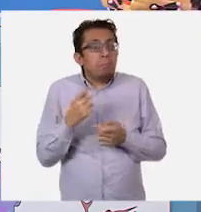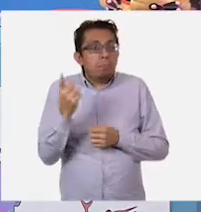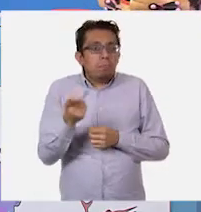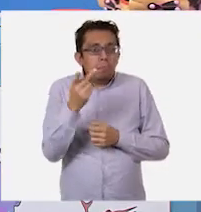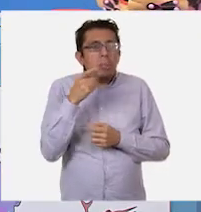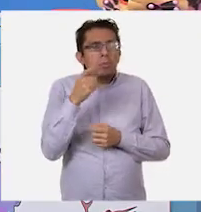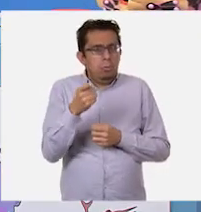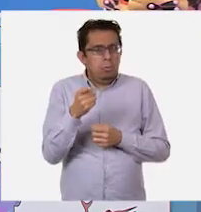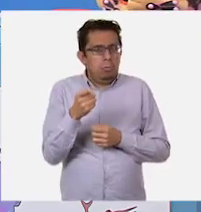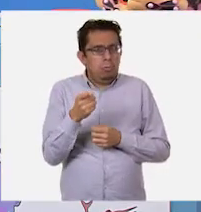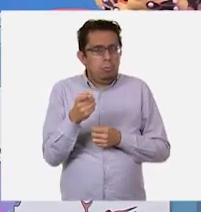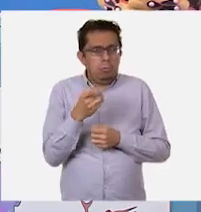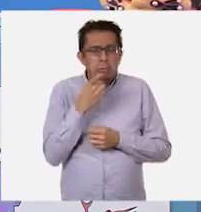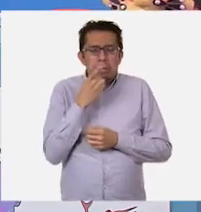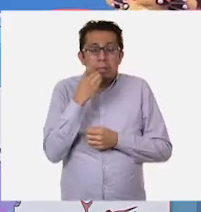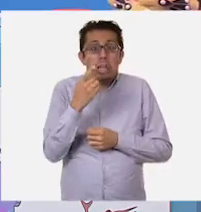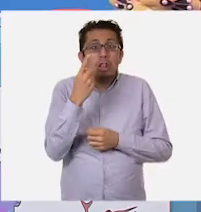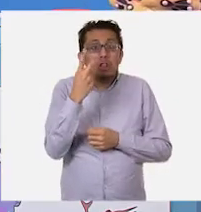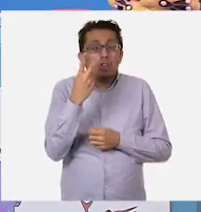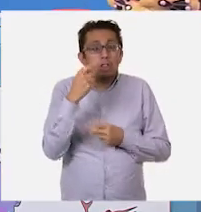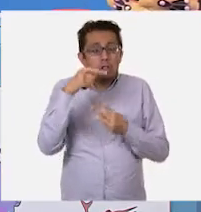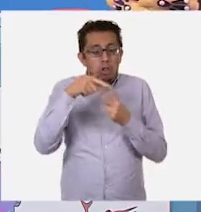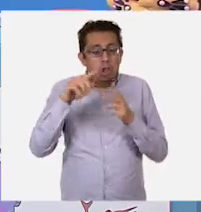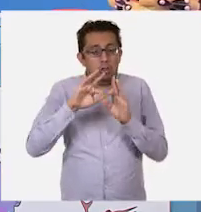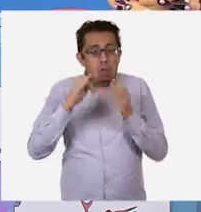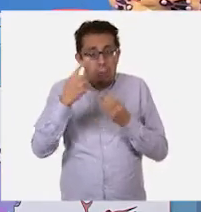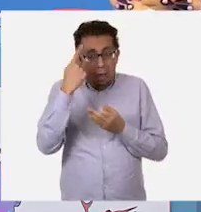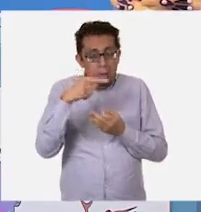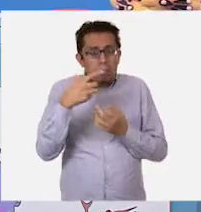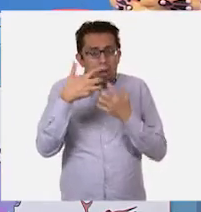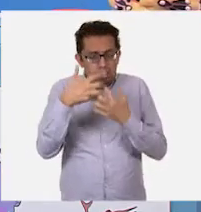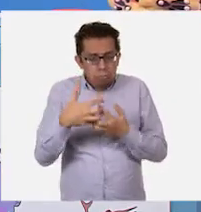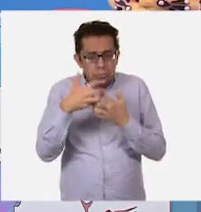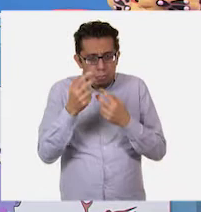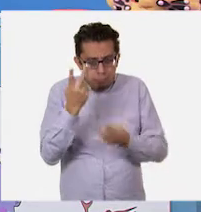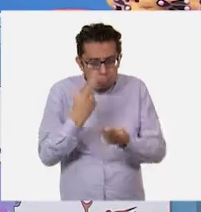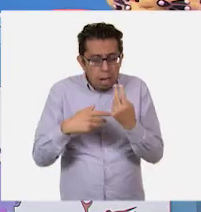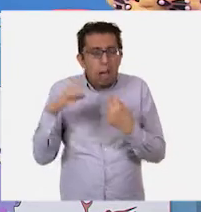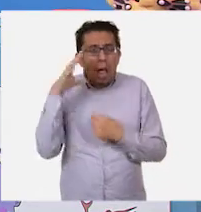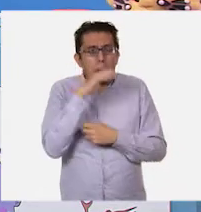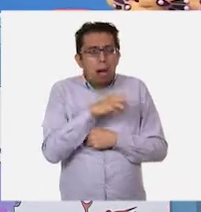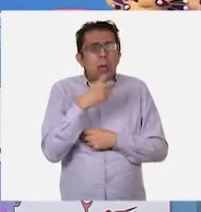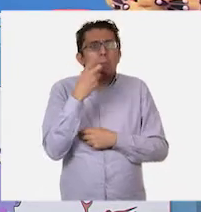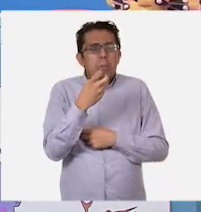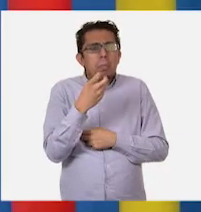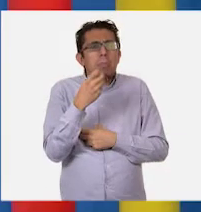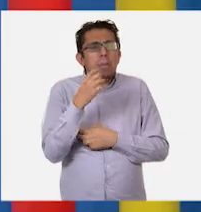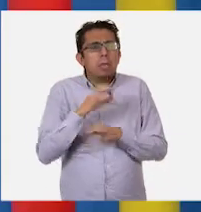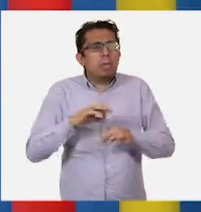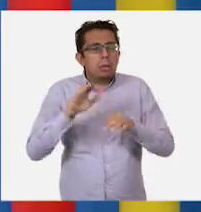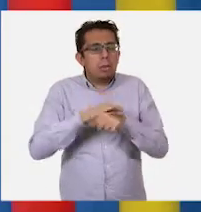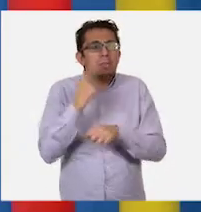¿puedes mencionar 2 formas para generar calor y su importancia en la vida cotidiana?